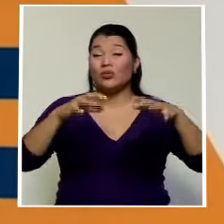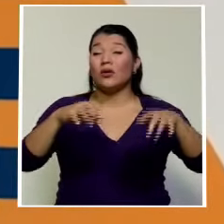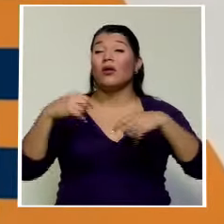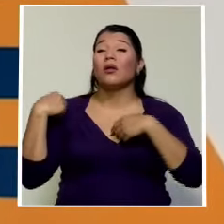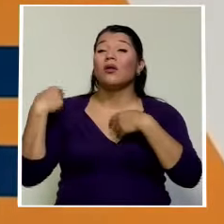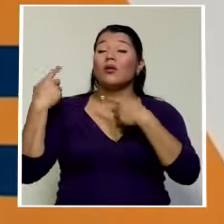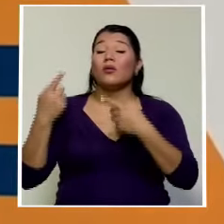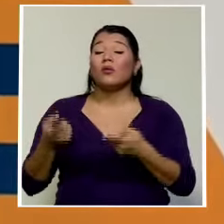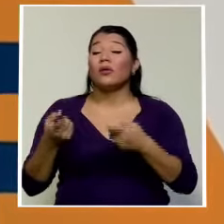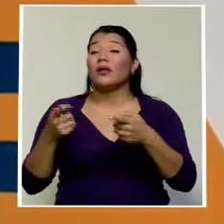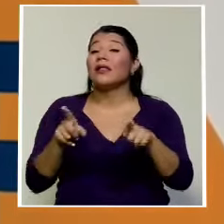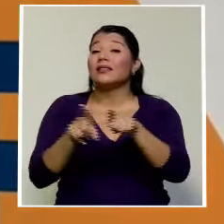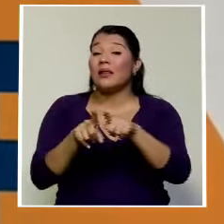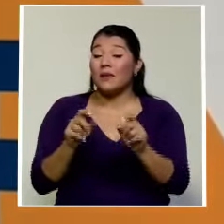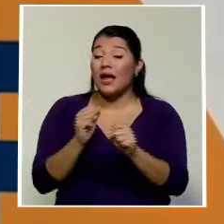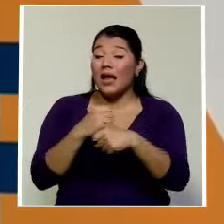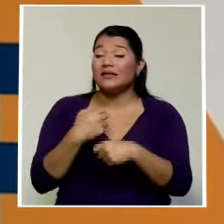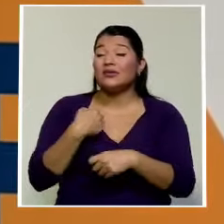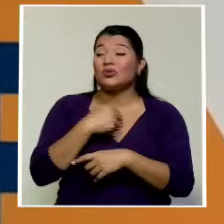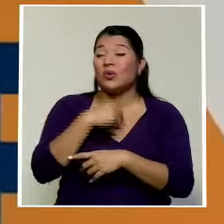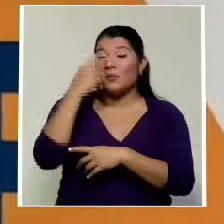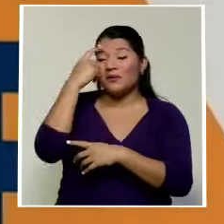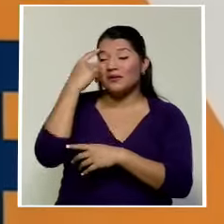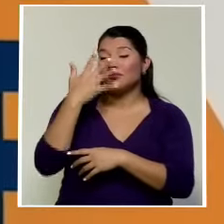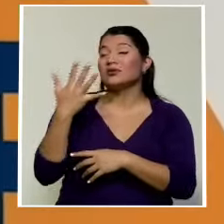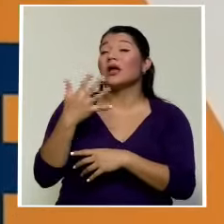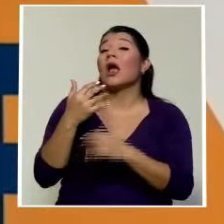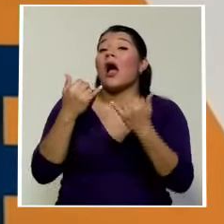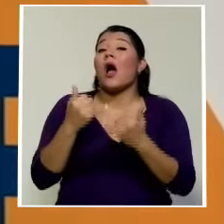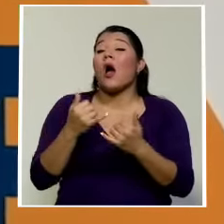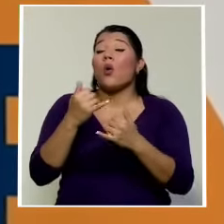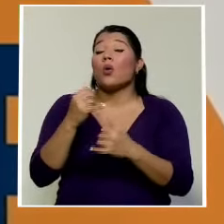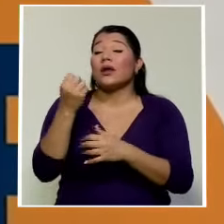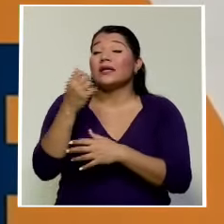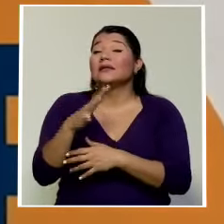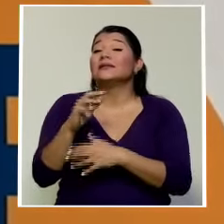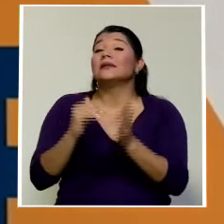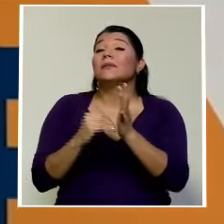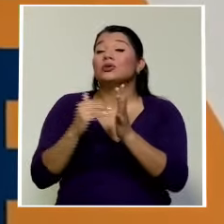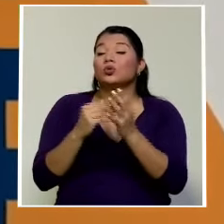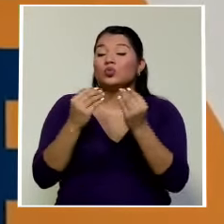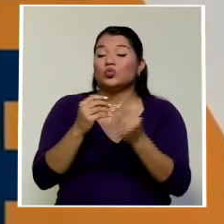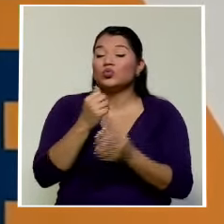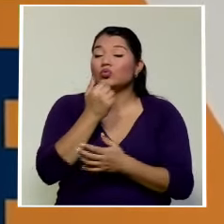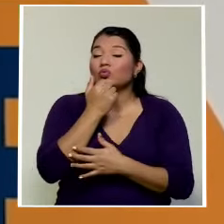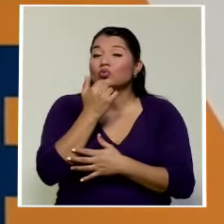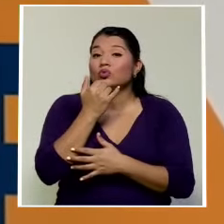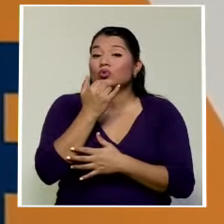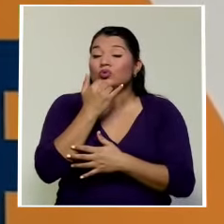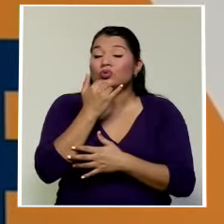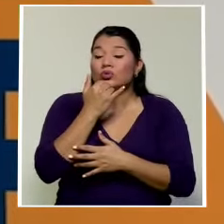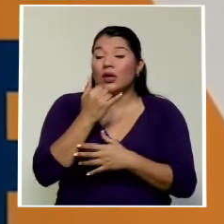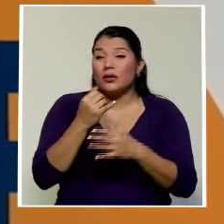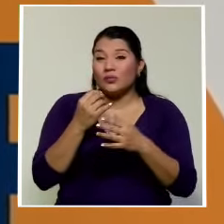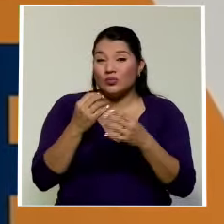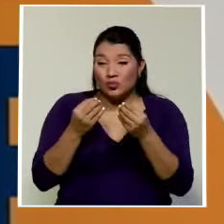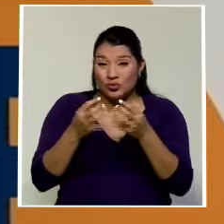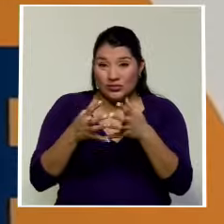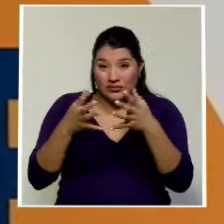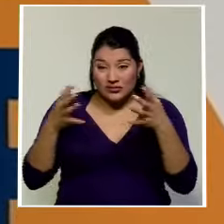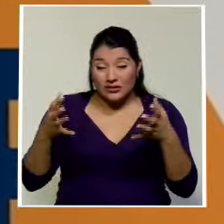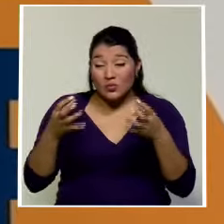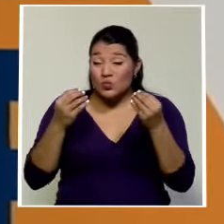días anteriores también nos hacen prever que los suelos están altamente saturados, que es muy probable que deslizamientos pequeños